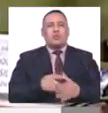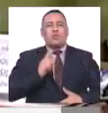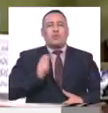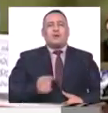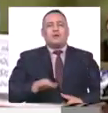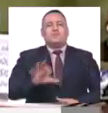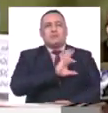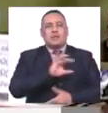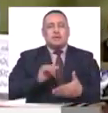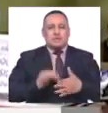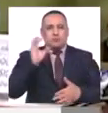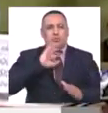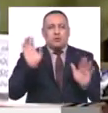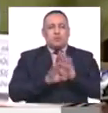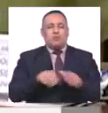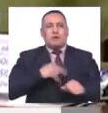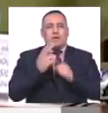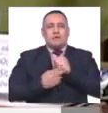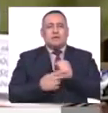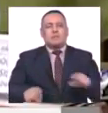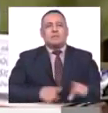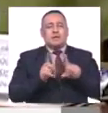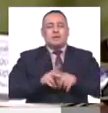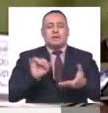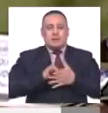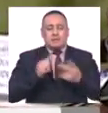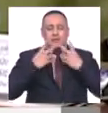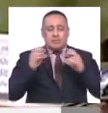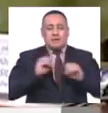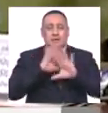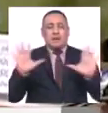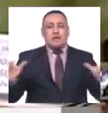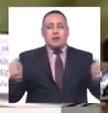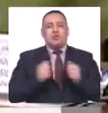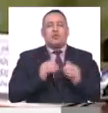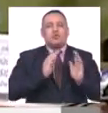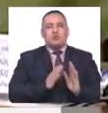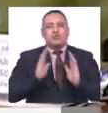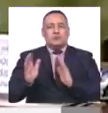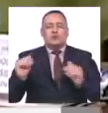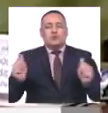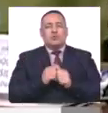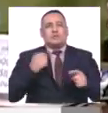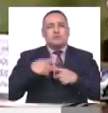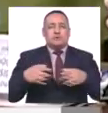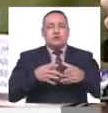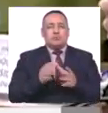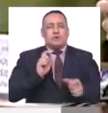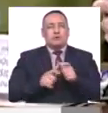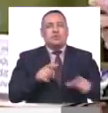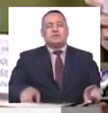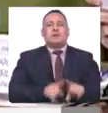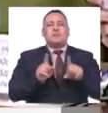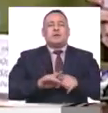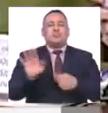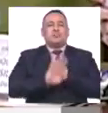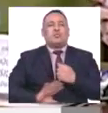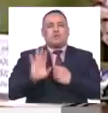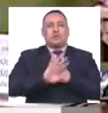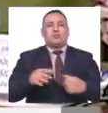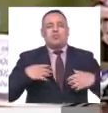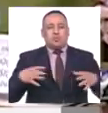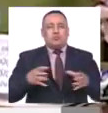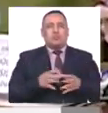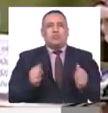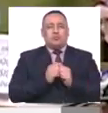fiscales, se busca garantizar la imparcialidad y transparencia en el procesamiento de estos funcionarios, protegiendo la